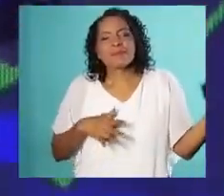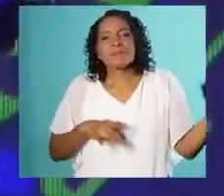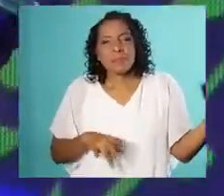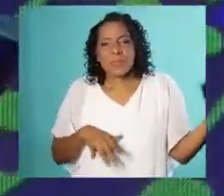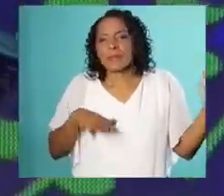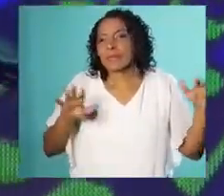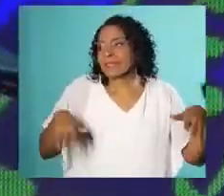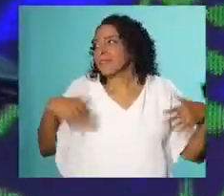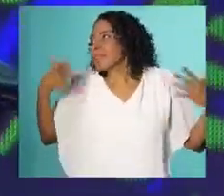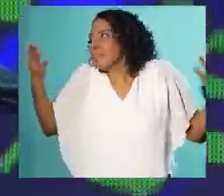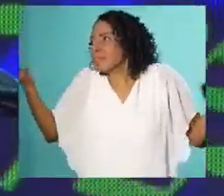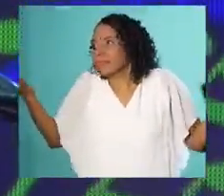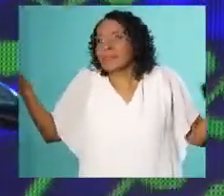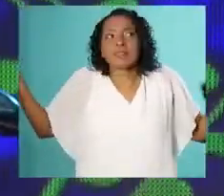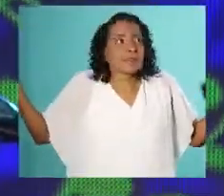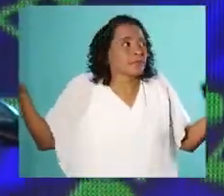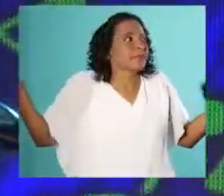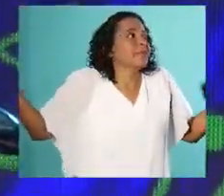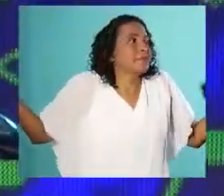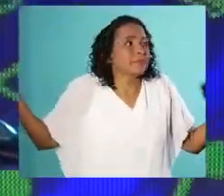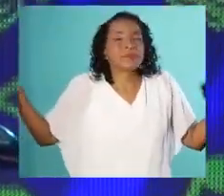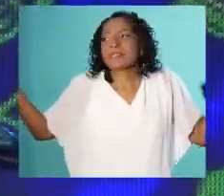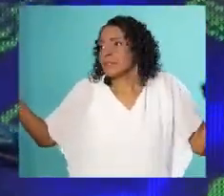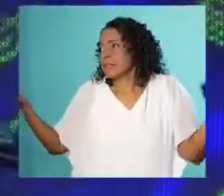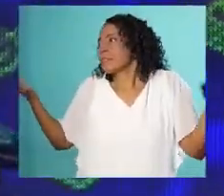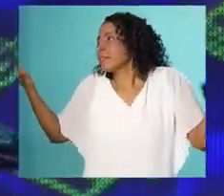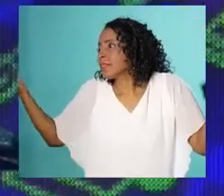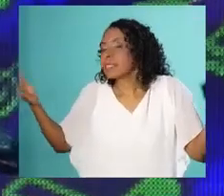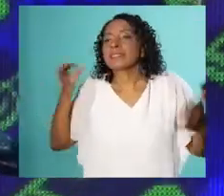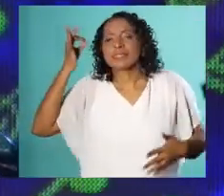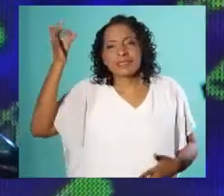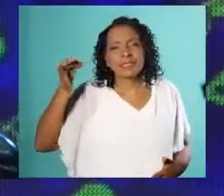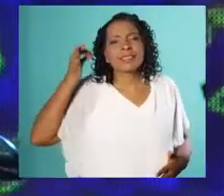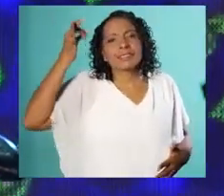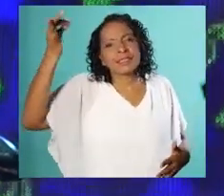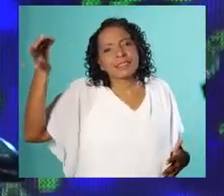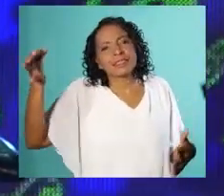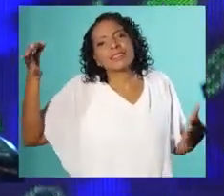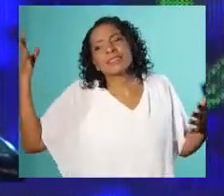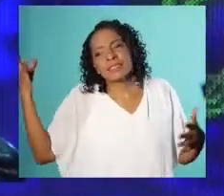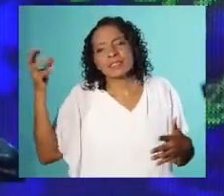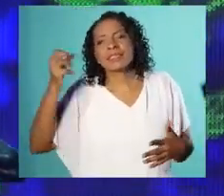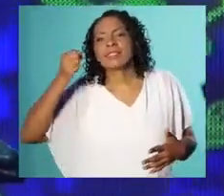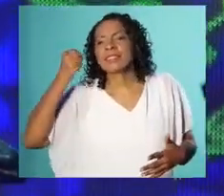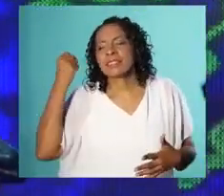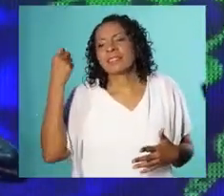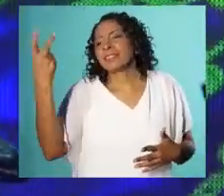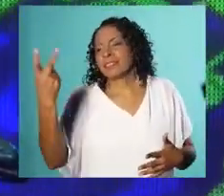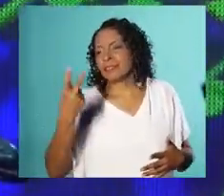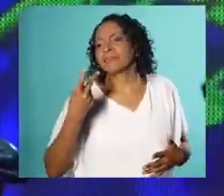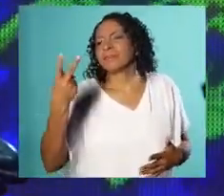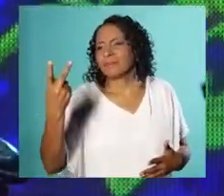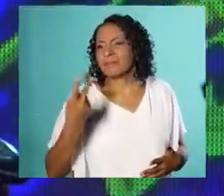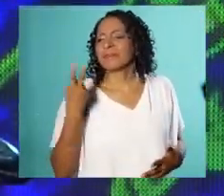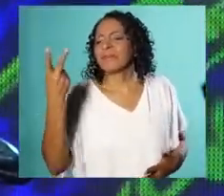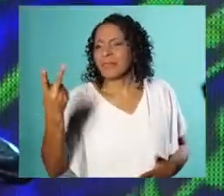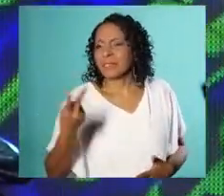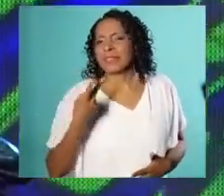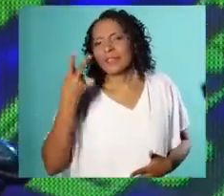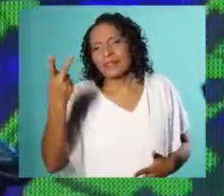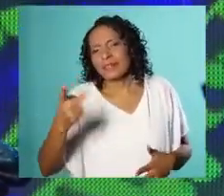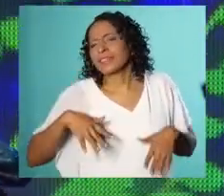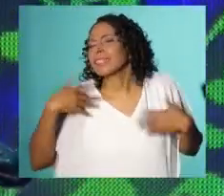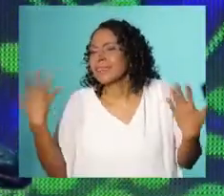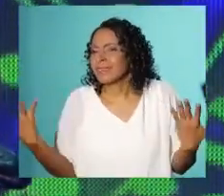querer. ¿Qué voy a hacer con mi futuro si no lo hago con ella? Dime